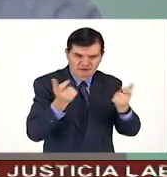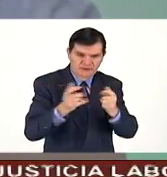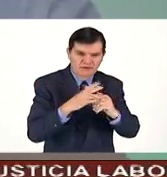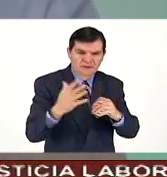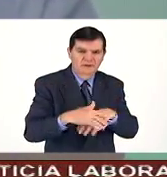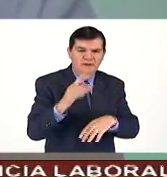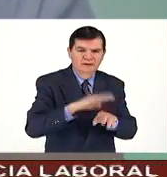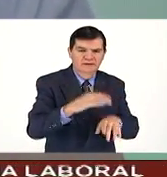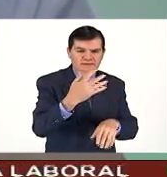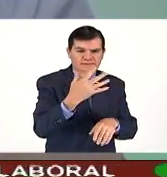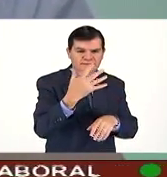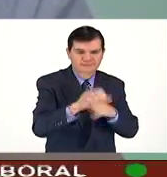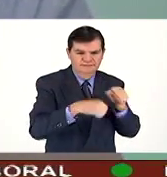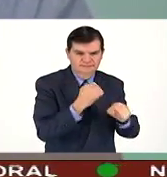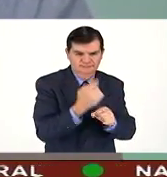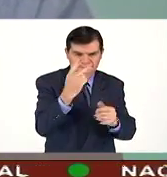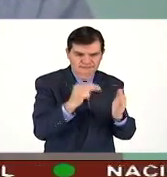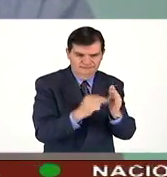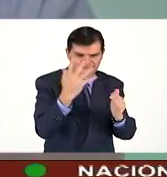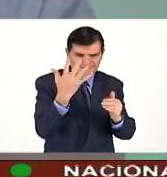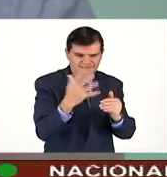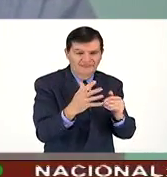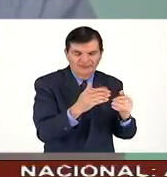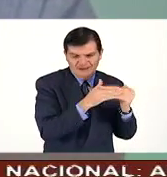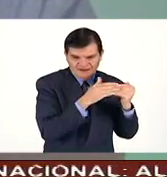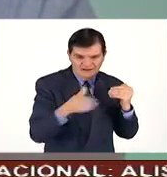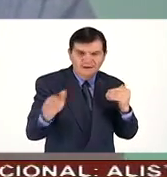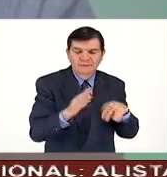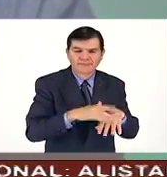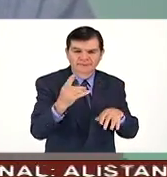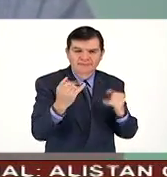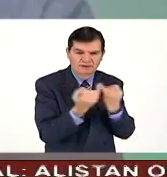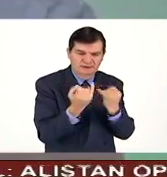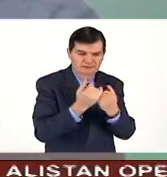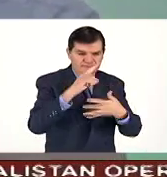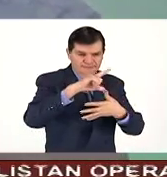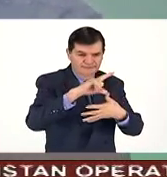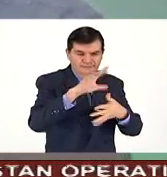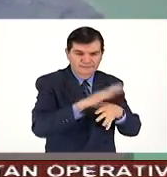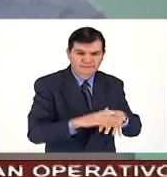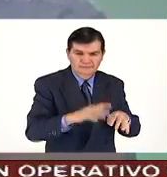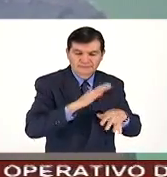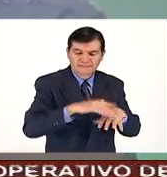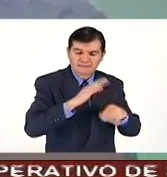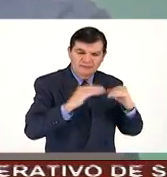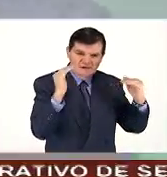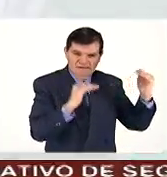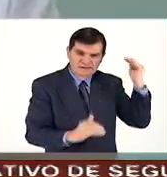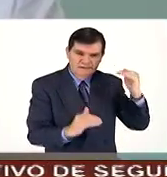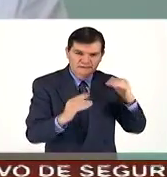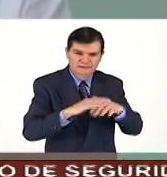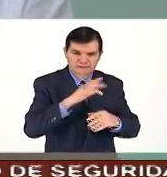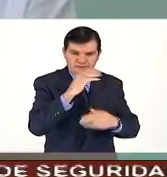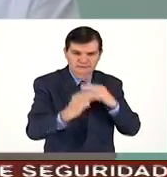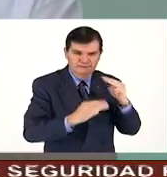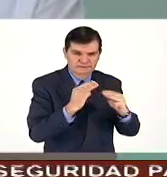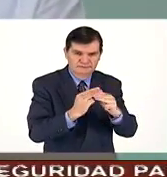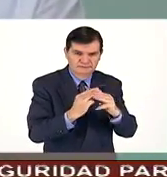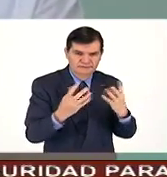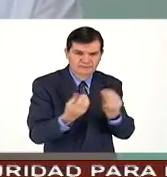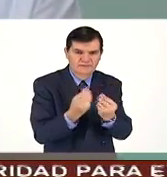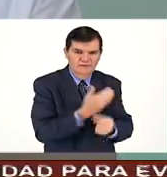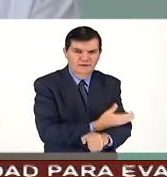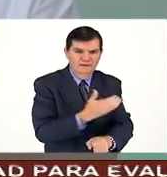década del siglo, América Latina continúa siendo la región más desigual del planeta.